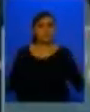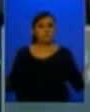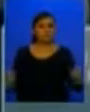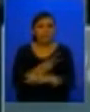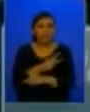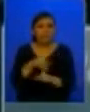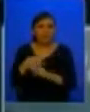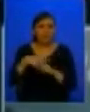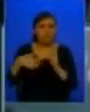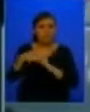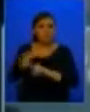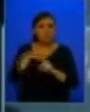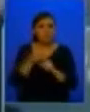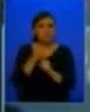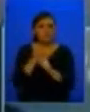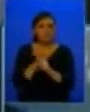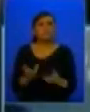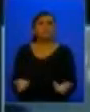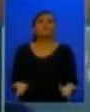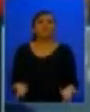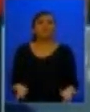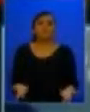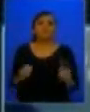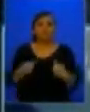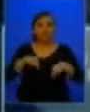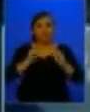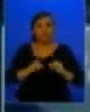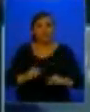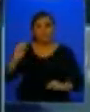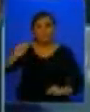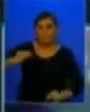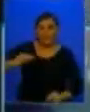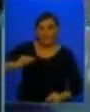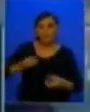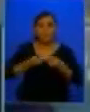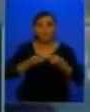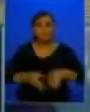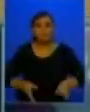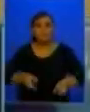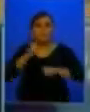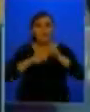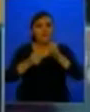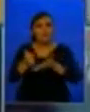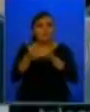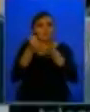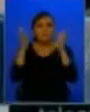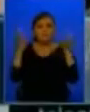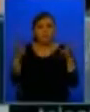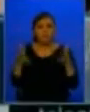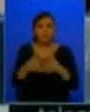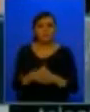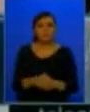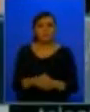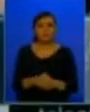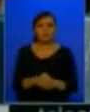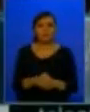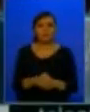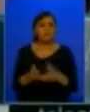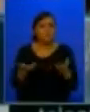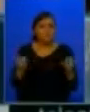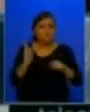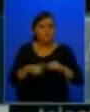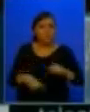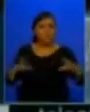su situación laboral, pues tendrán contrataciones más baratas y perderán algunos beneficios. Disminuye la posibilidad